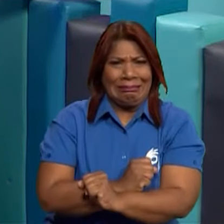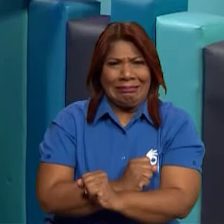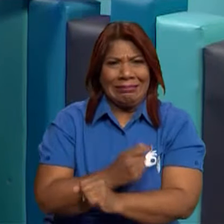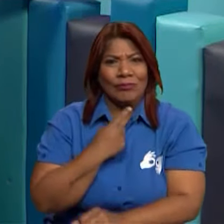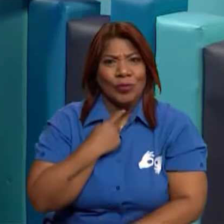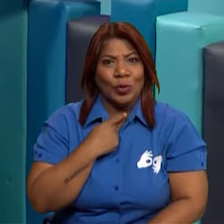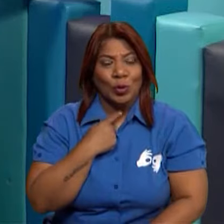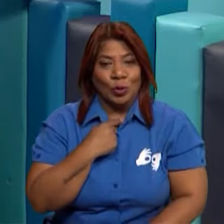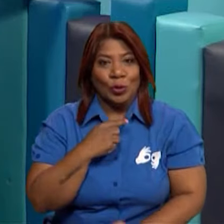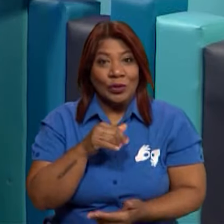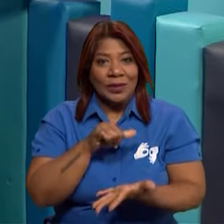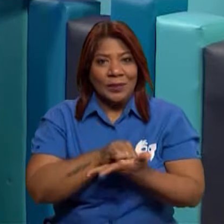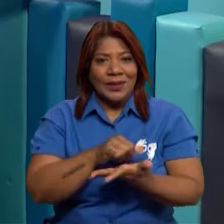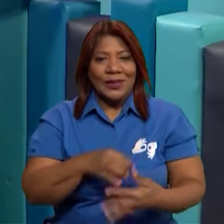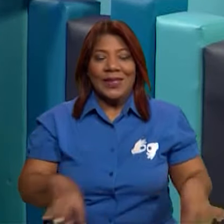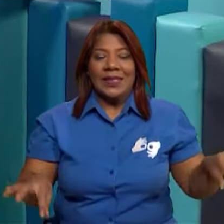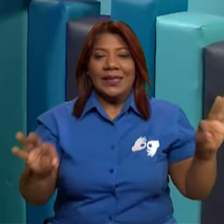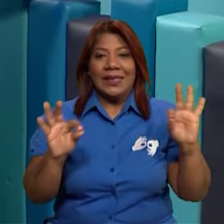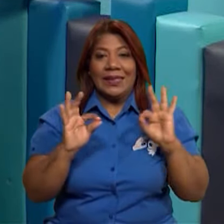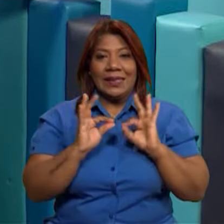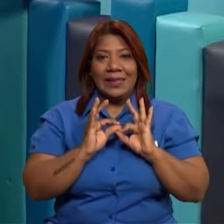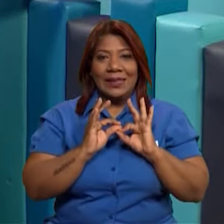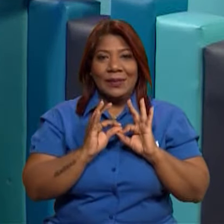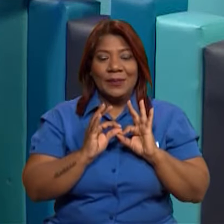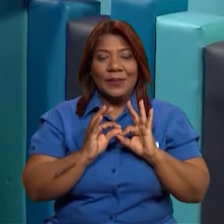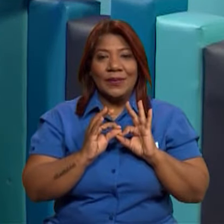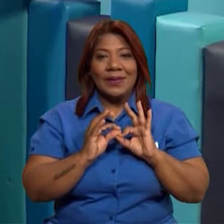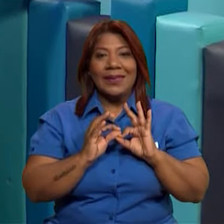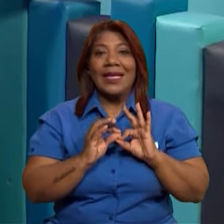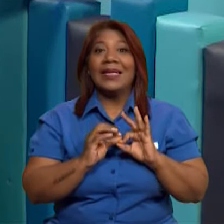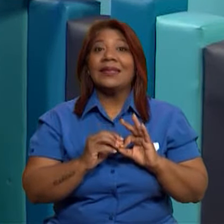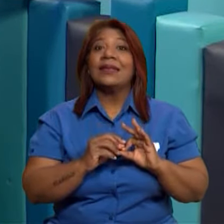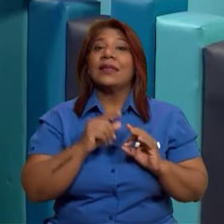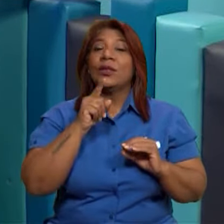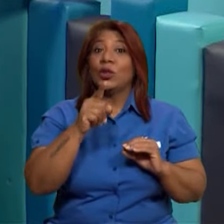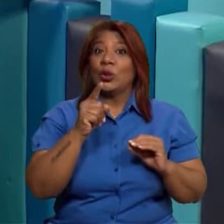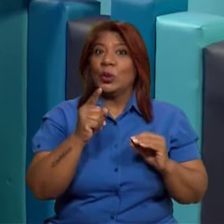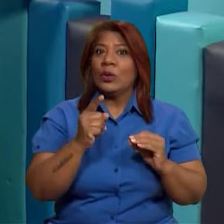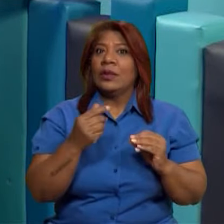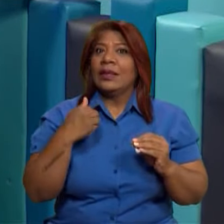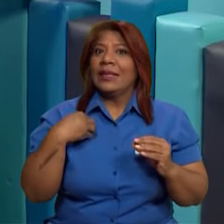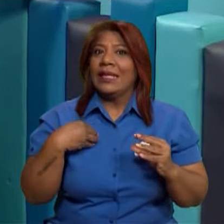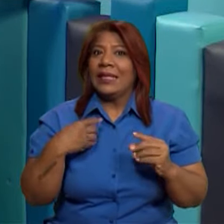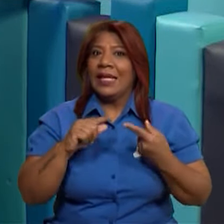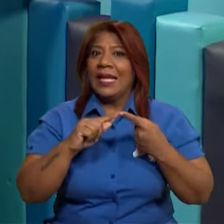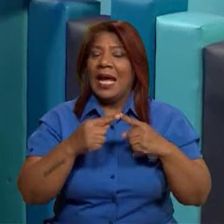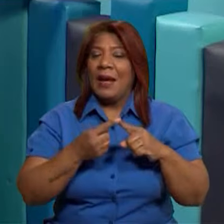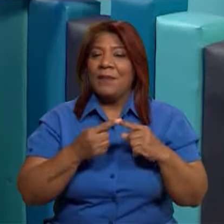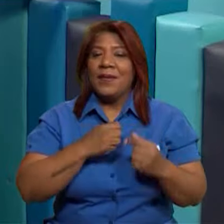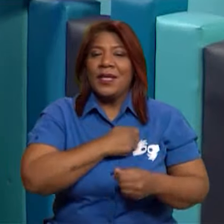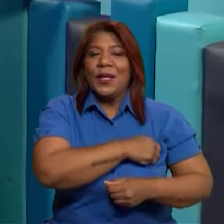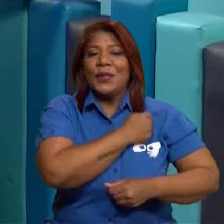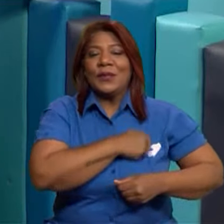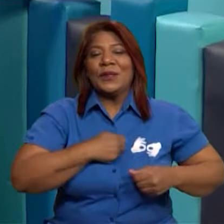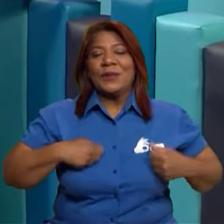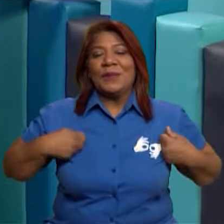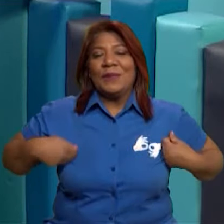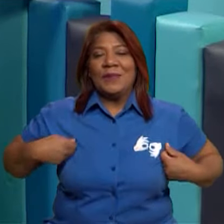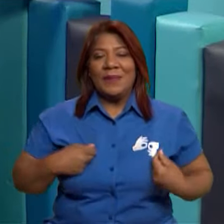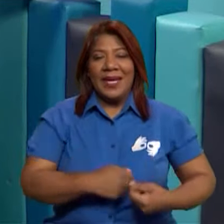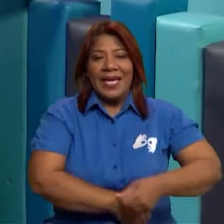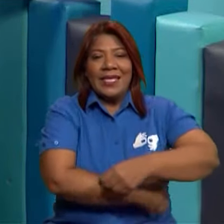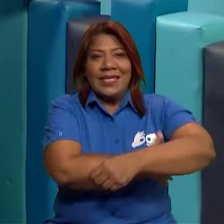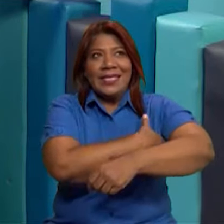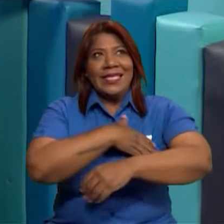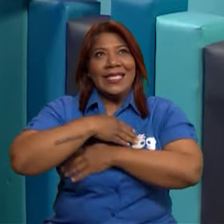¿Tú quieres tener amigos? Conserva este tipo de hábito. Bañarte todos los días.